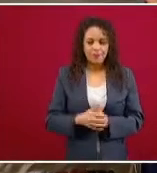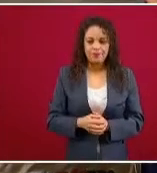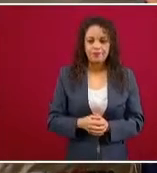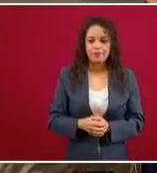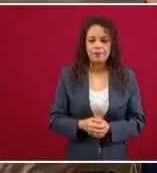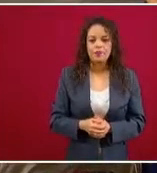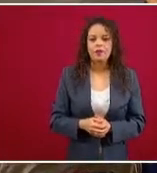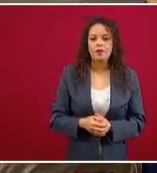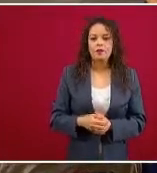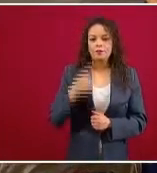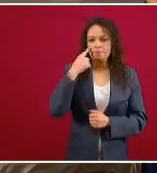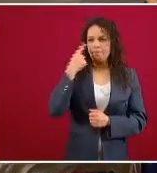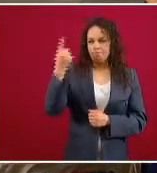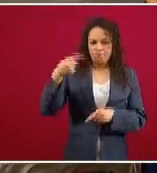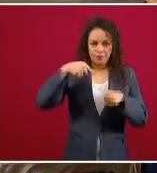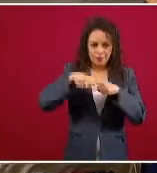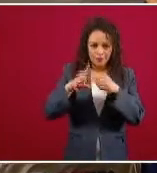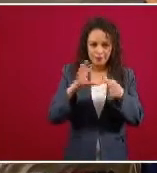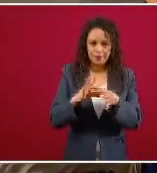siguiente.